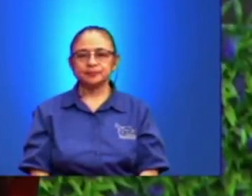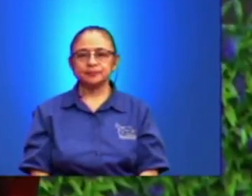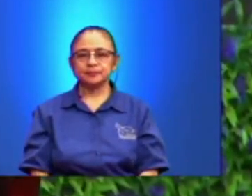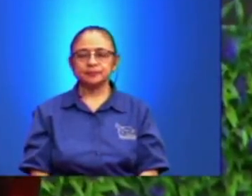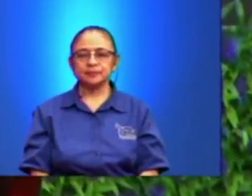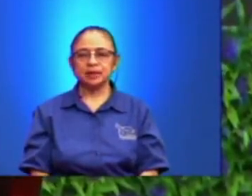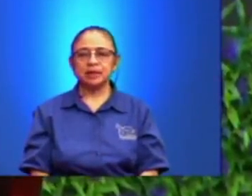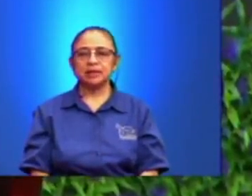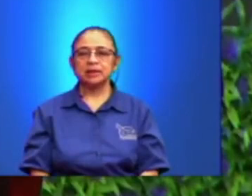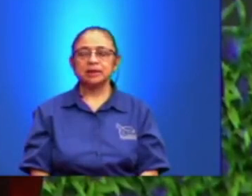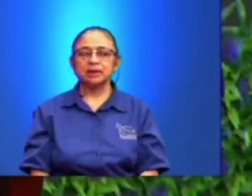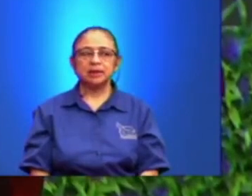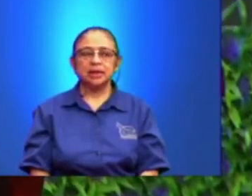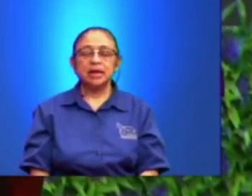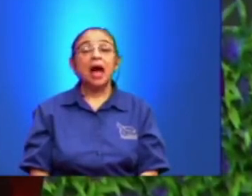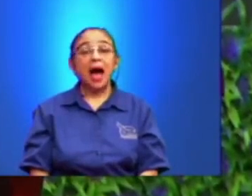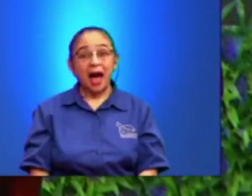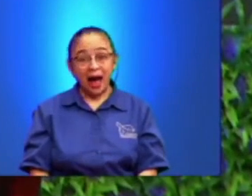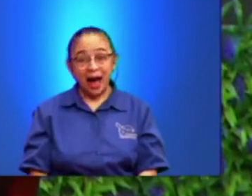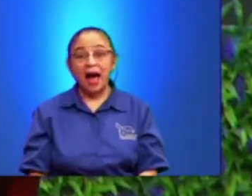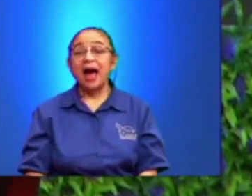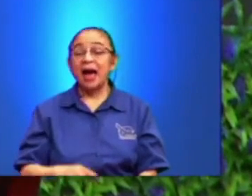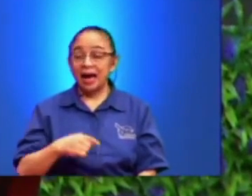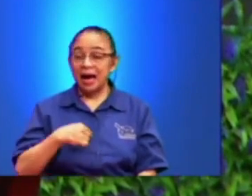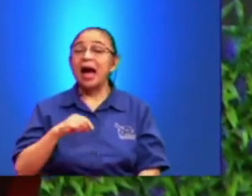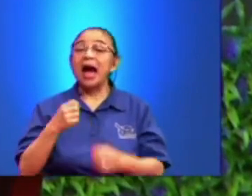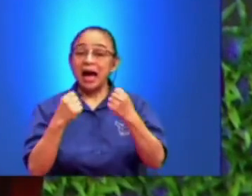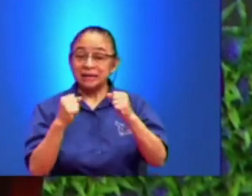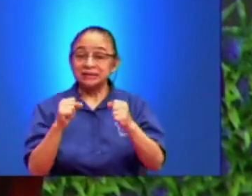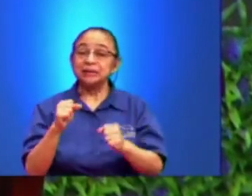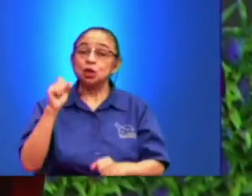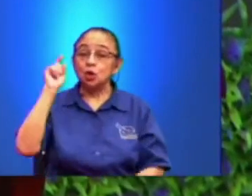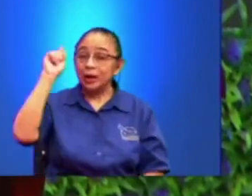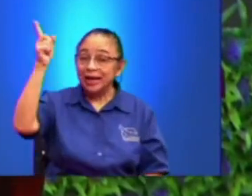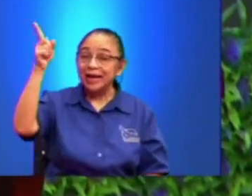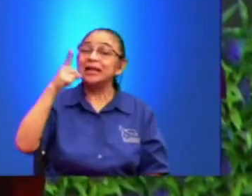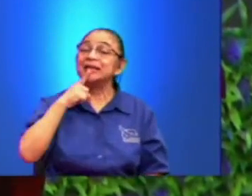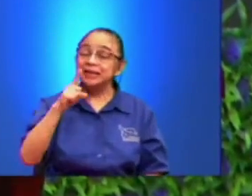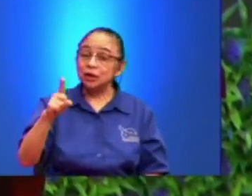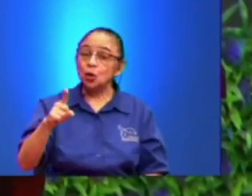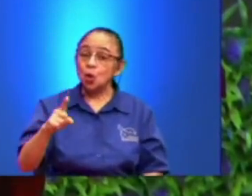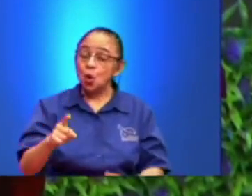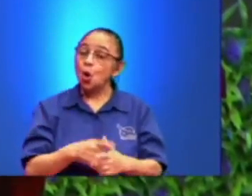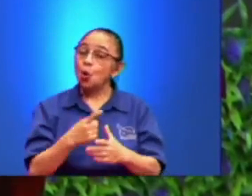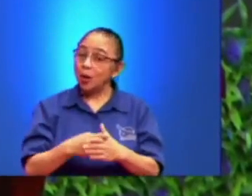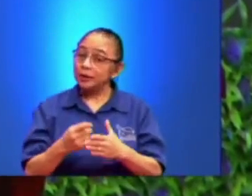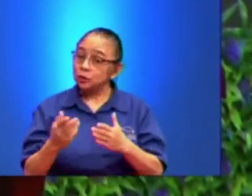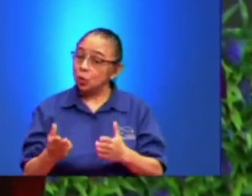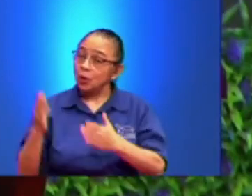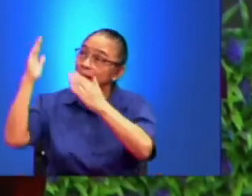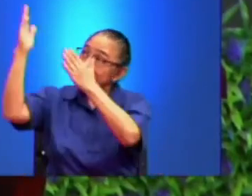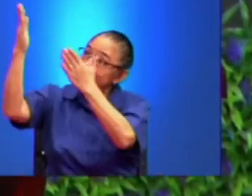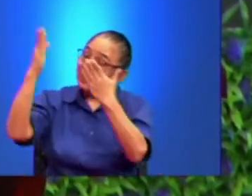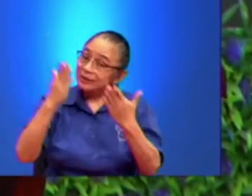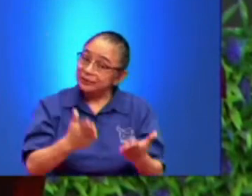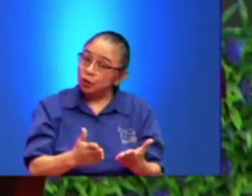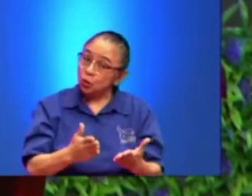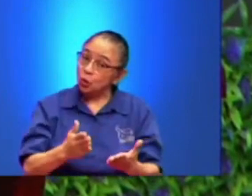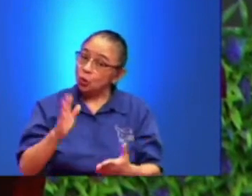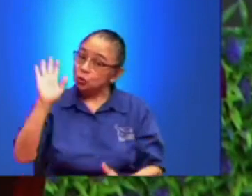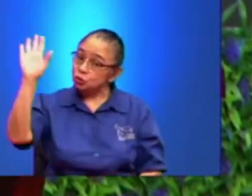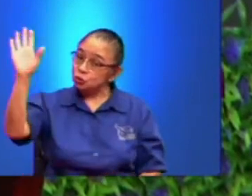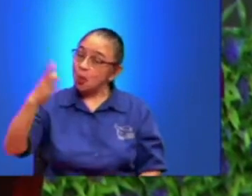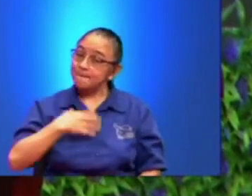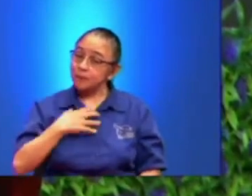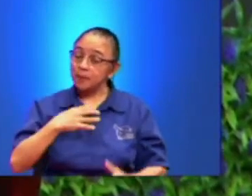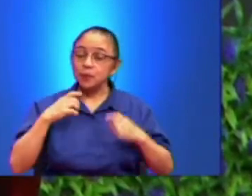siendo congruentes con todo lo que él dijo hizo cuando entregó su cuerpo por eso como no vamos a